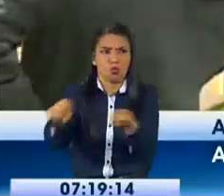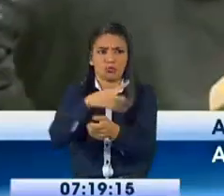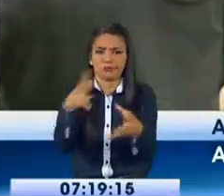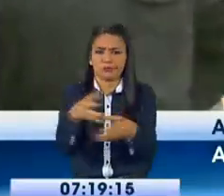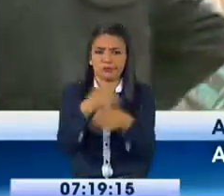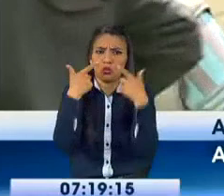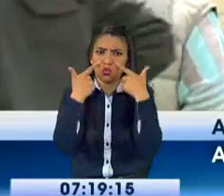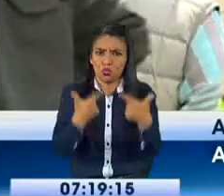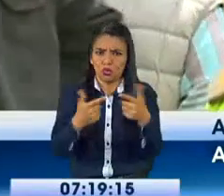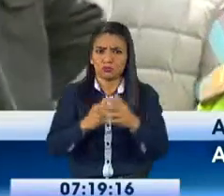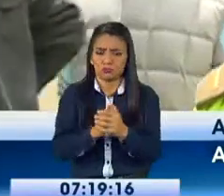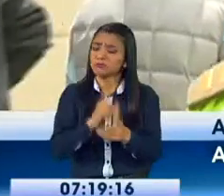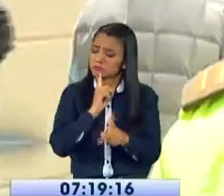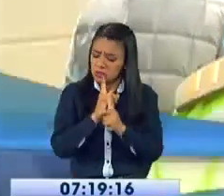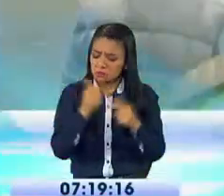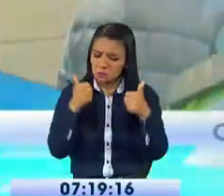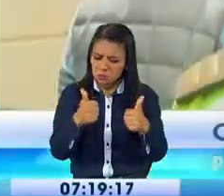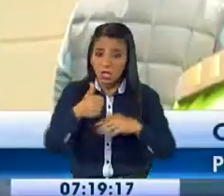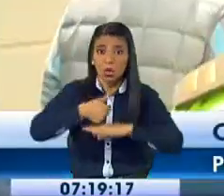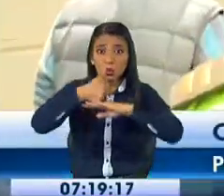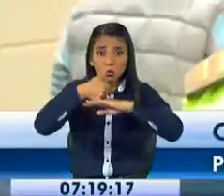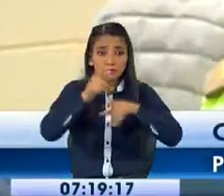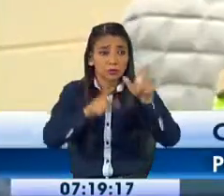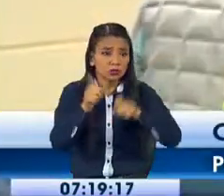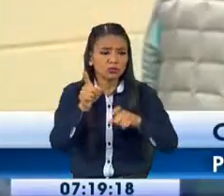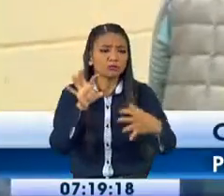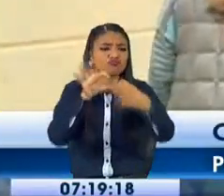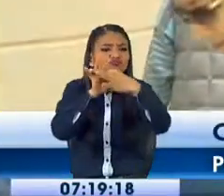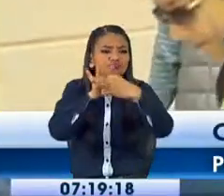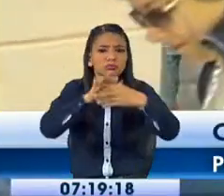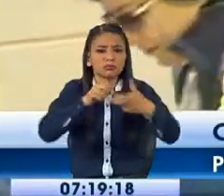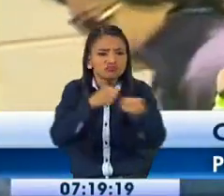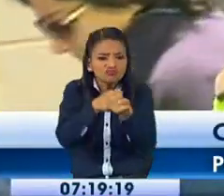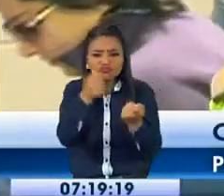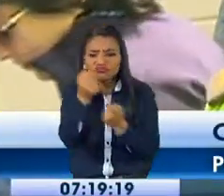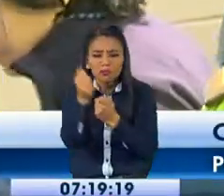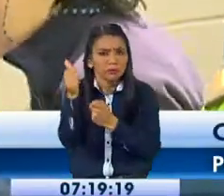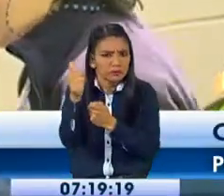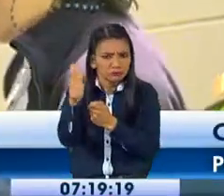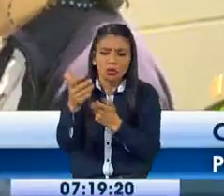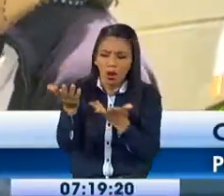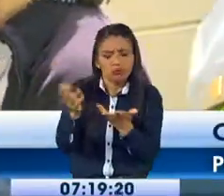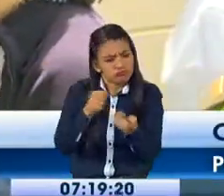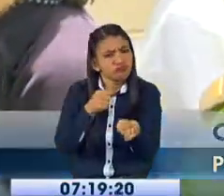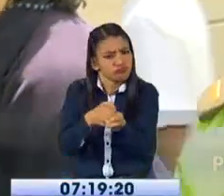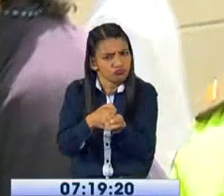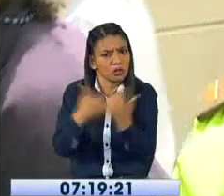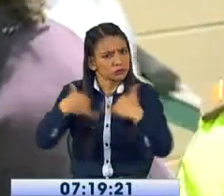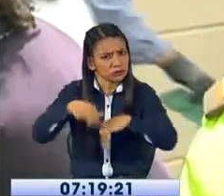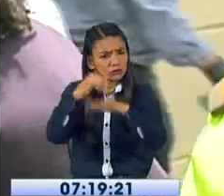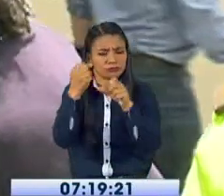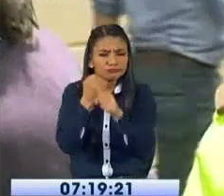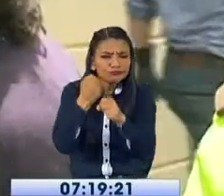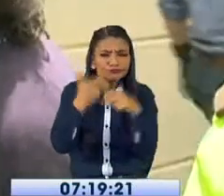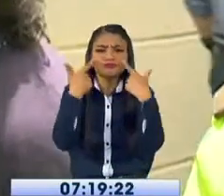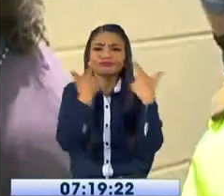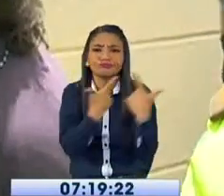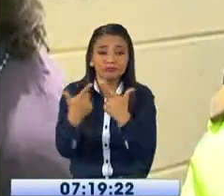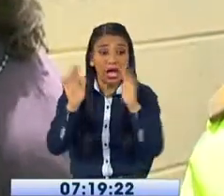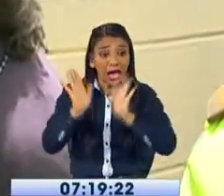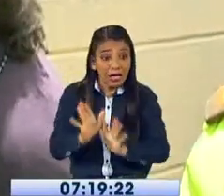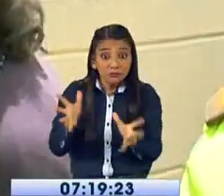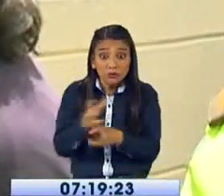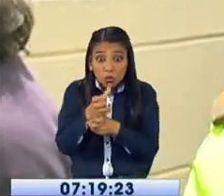trabajo coordinado entre la ciudadanía y autoridades, justamente por pedido de la ciudadanía, es que venimos nosotros trabajando en esto. Y esa trilogía de seguridad nos va a